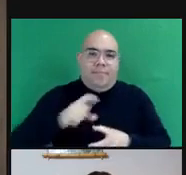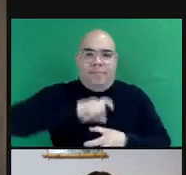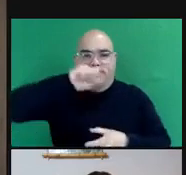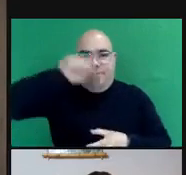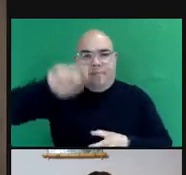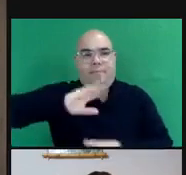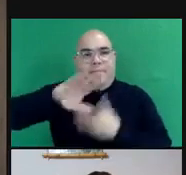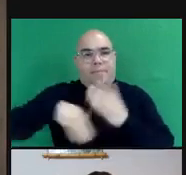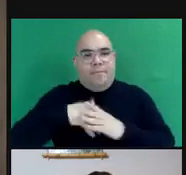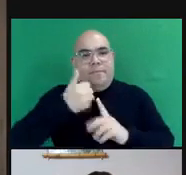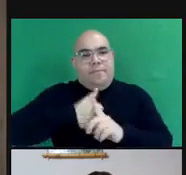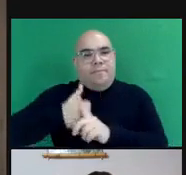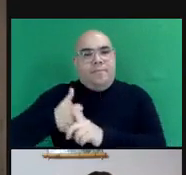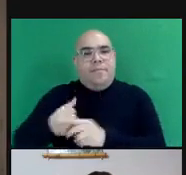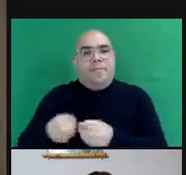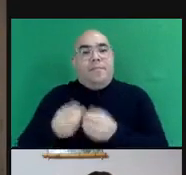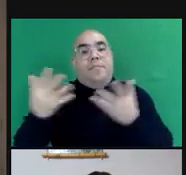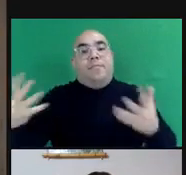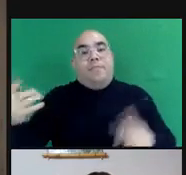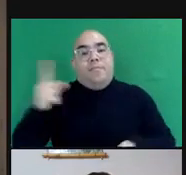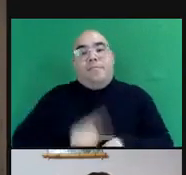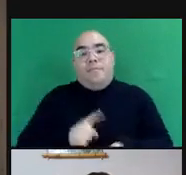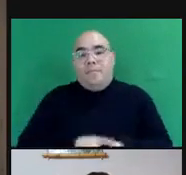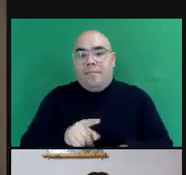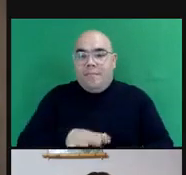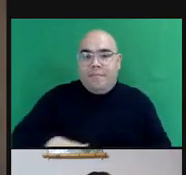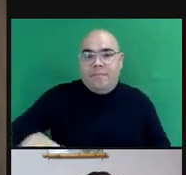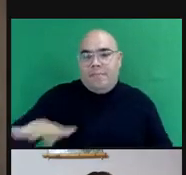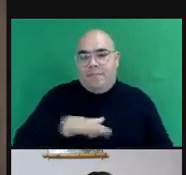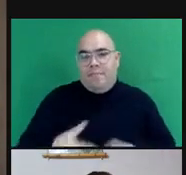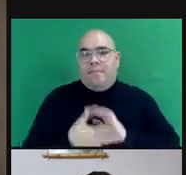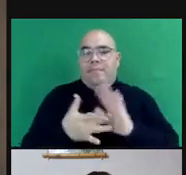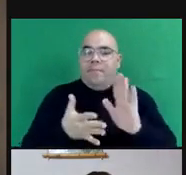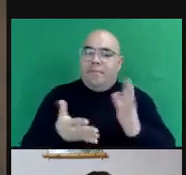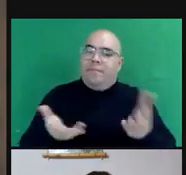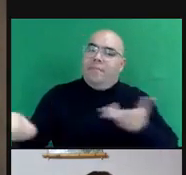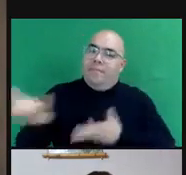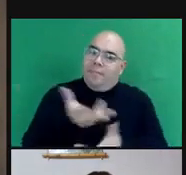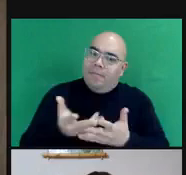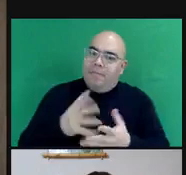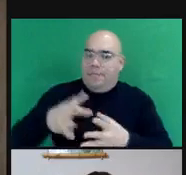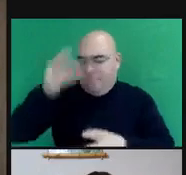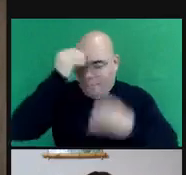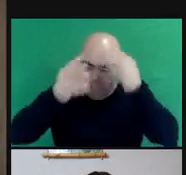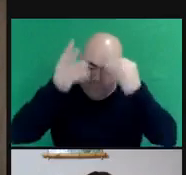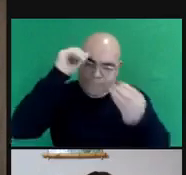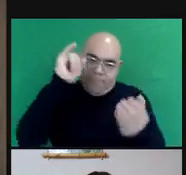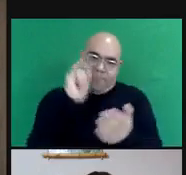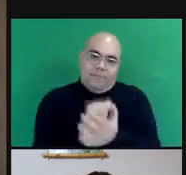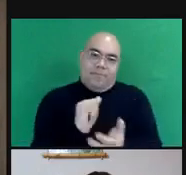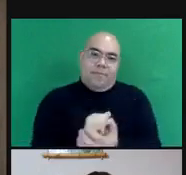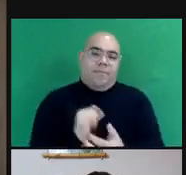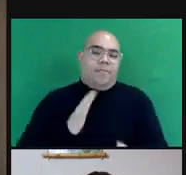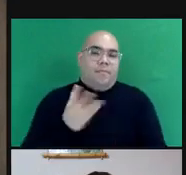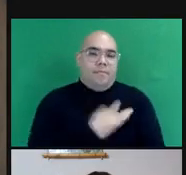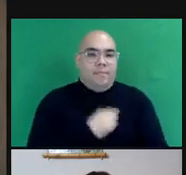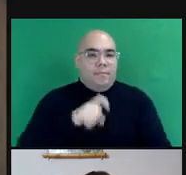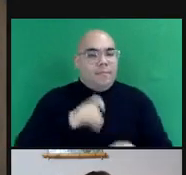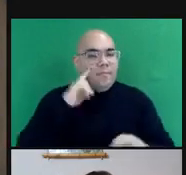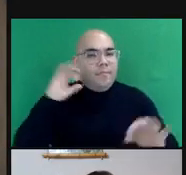muchos instantes no han tenido ese espacio para compartir, para aprender, y creo que eso nos enfoca